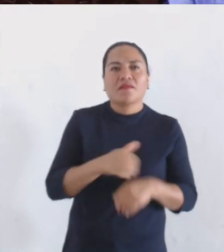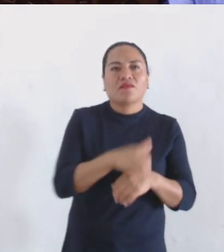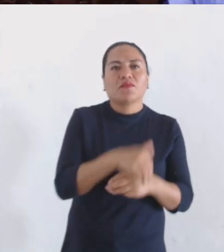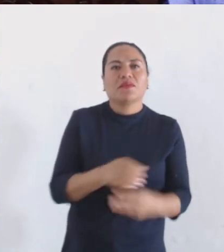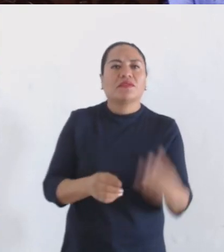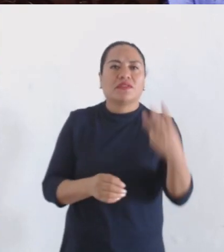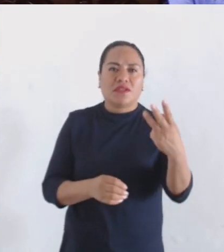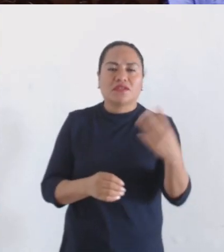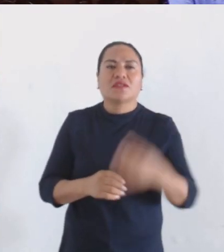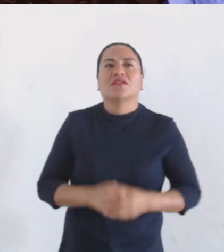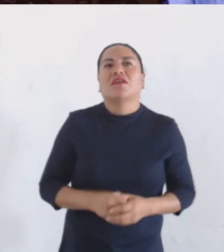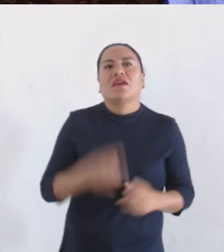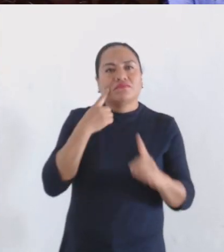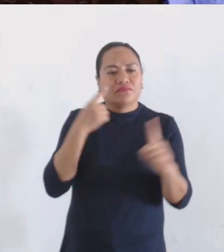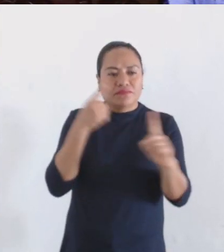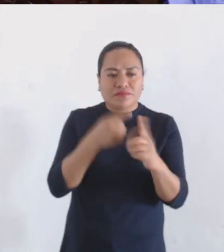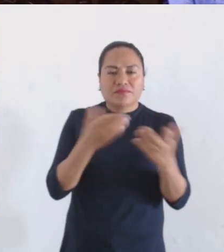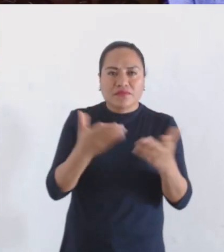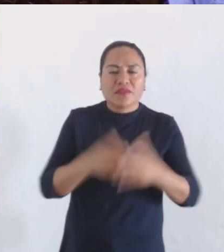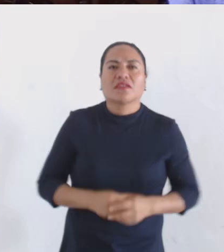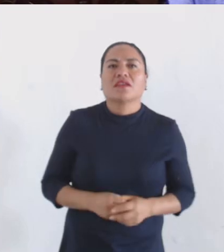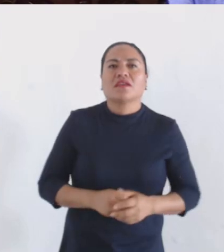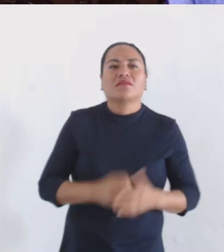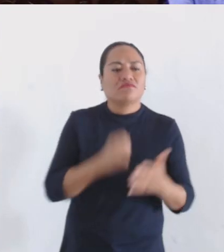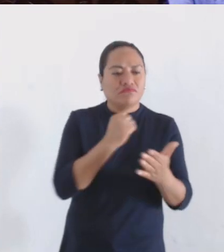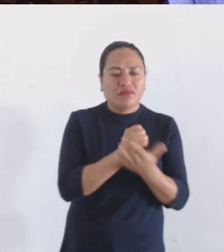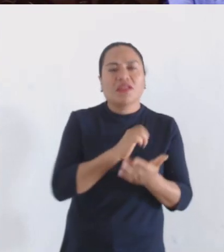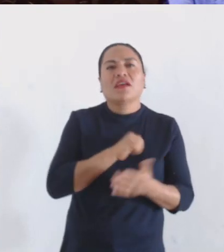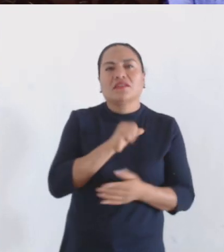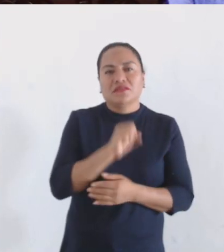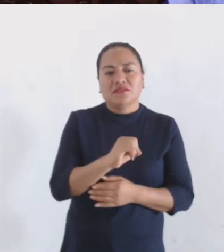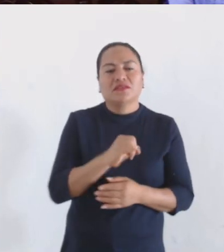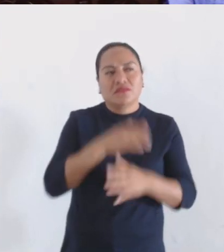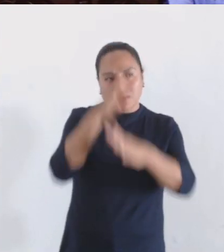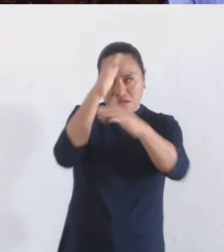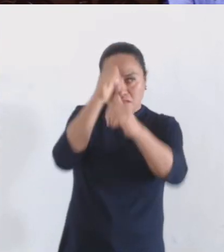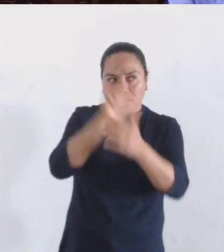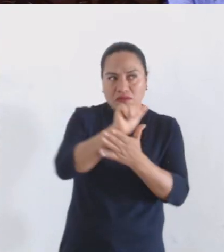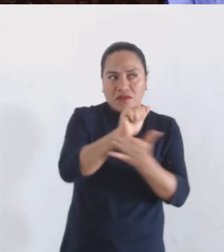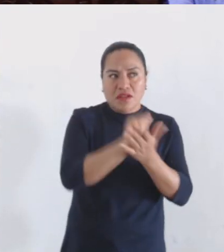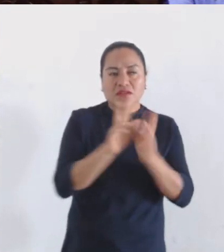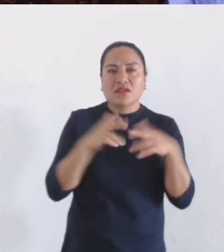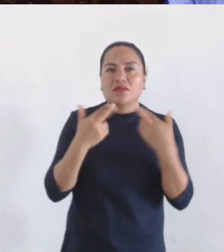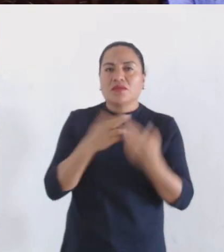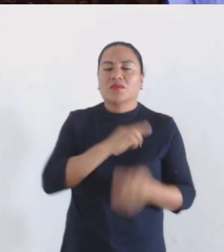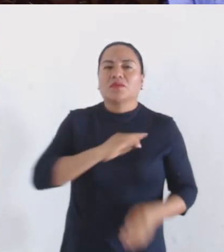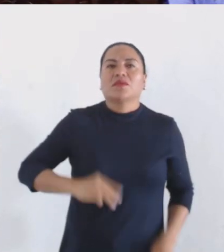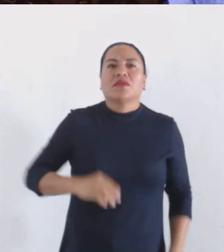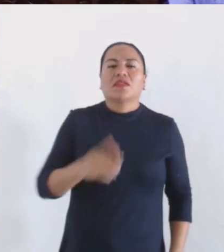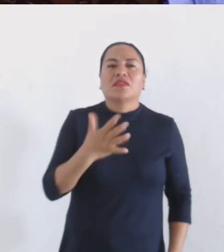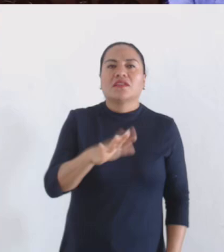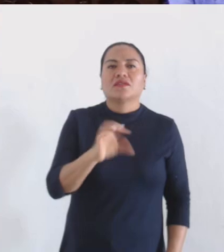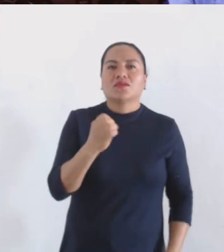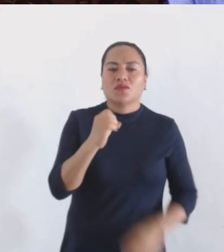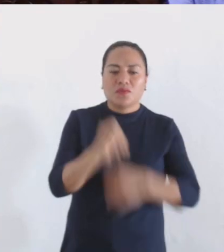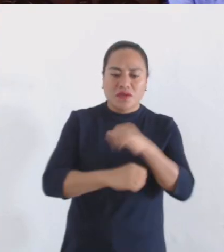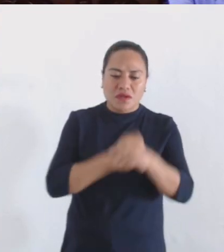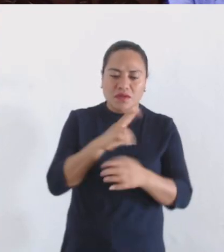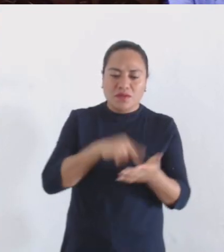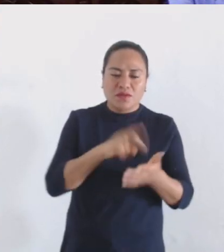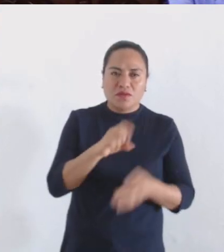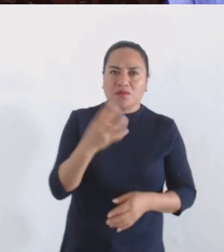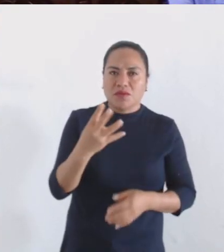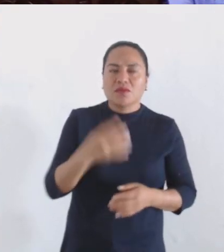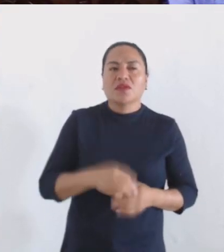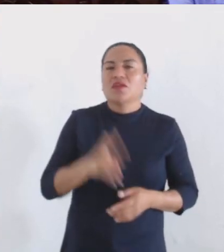tercero del orden del día es el relativo a la aprobación del acta de la sesión ordinaria de Cabildo, de fecha 10 de octubre del año 2024,